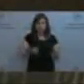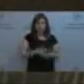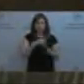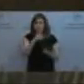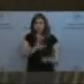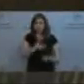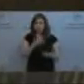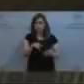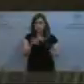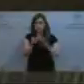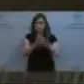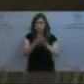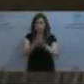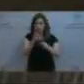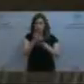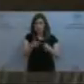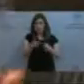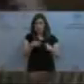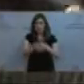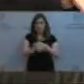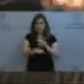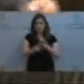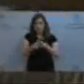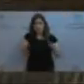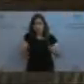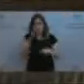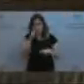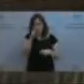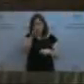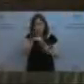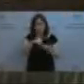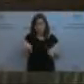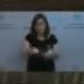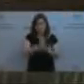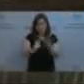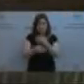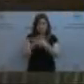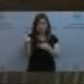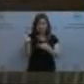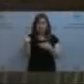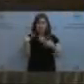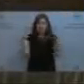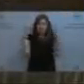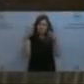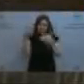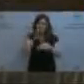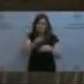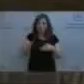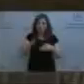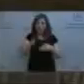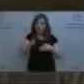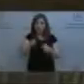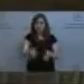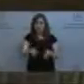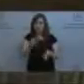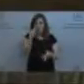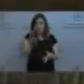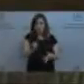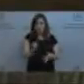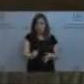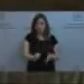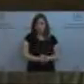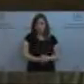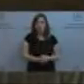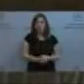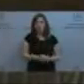actualmente, y dado el aumento de medios en el año 2016, la asistencia a la población siempre está asegurada. Con respecto